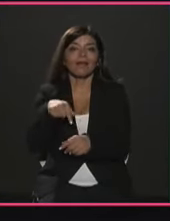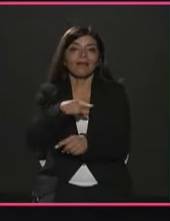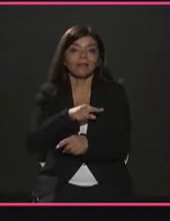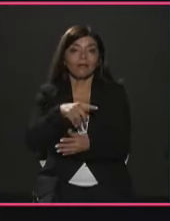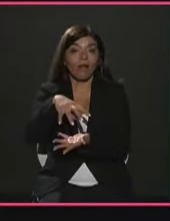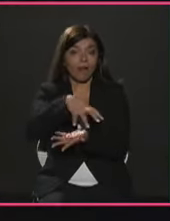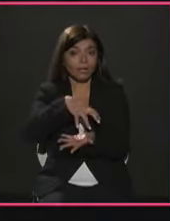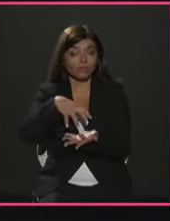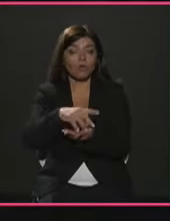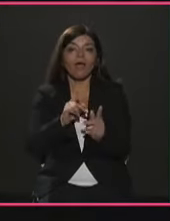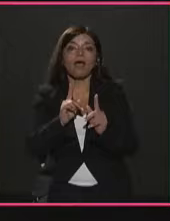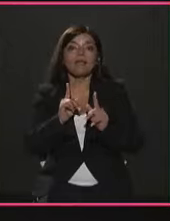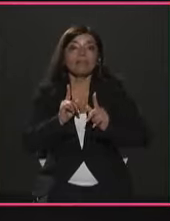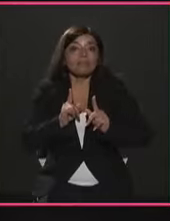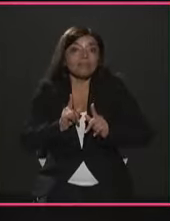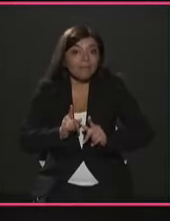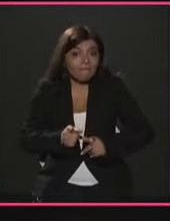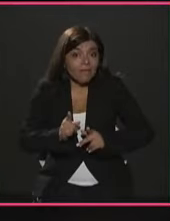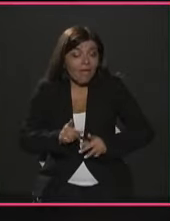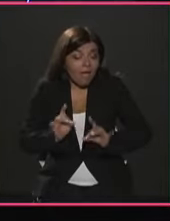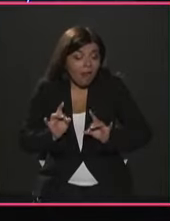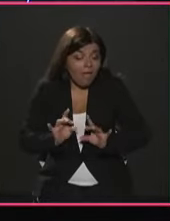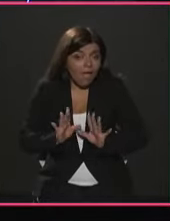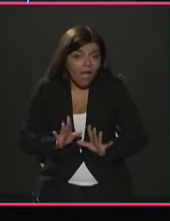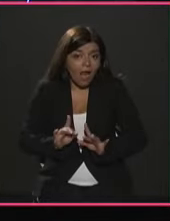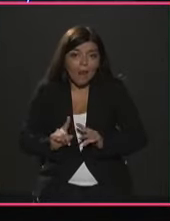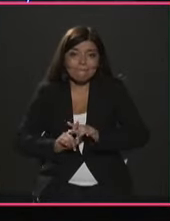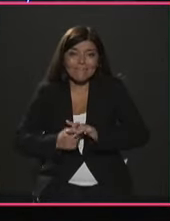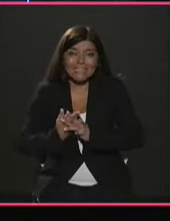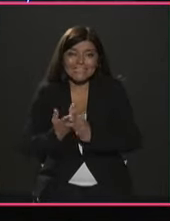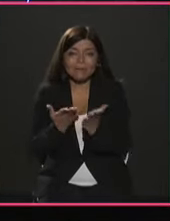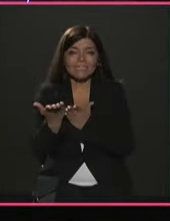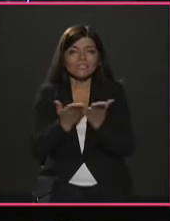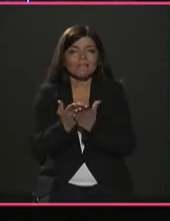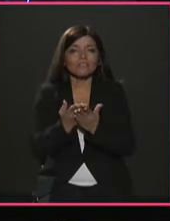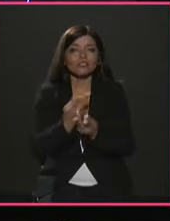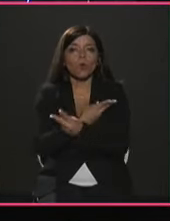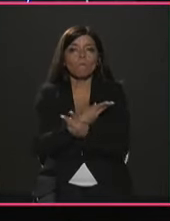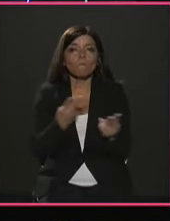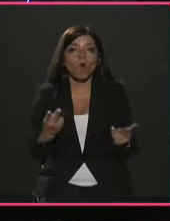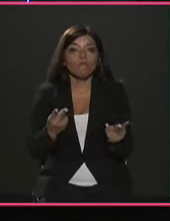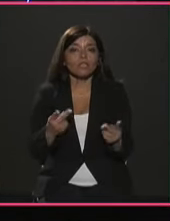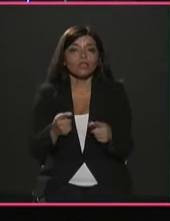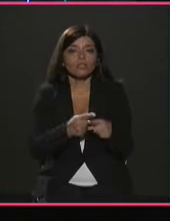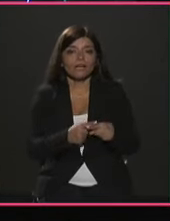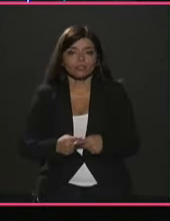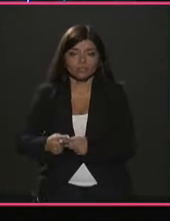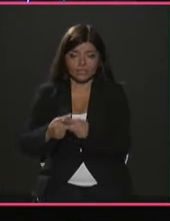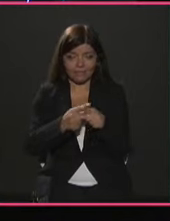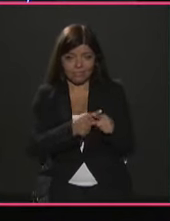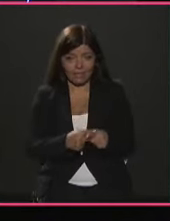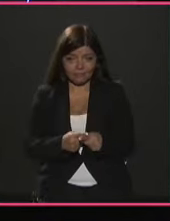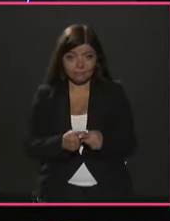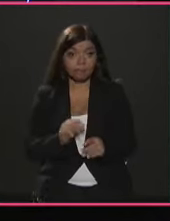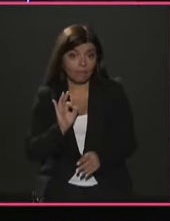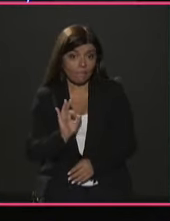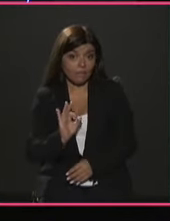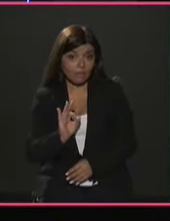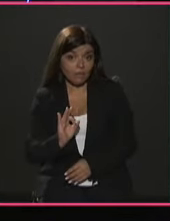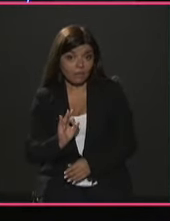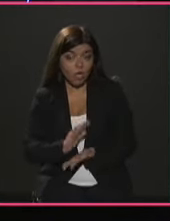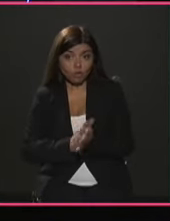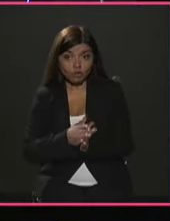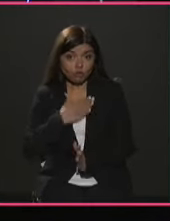ciudad debiera ser sin duda el principal servicio público de una sociedad porque efectivamente todos